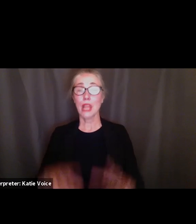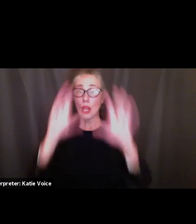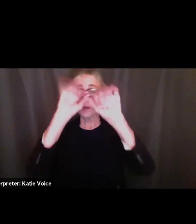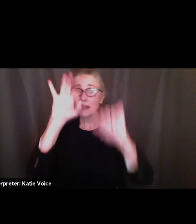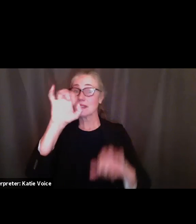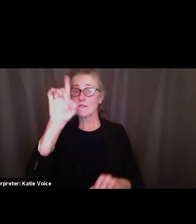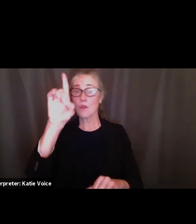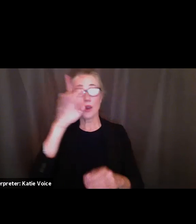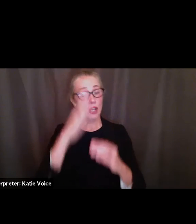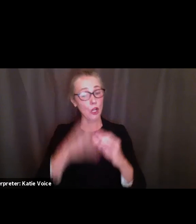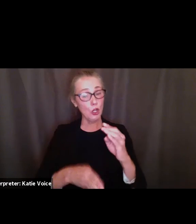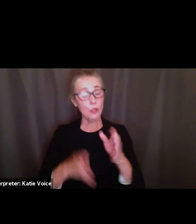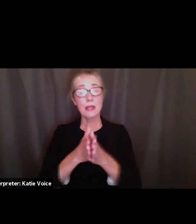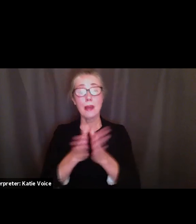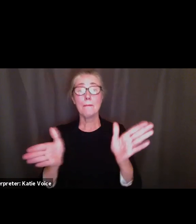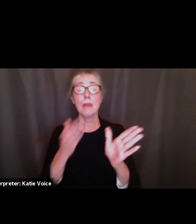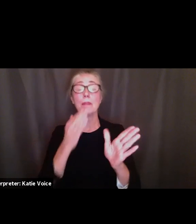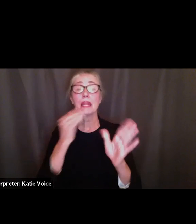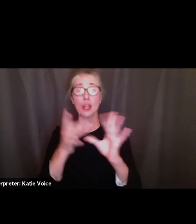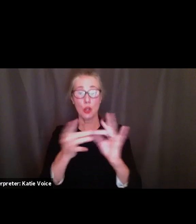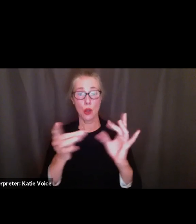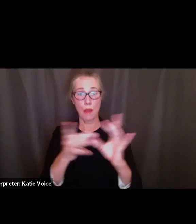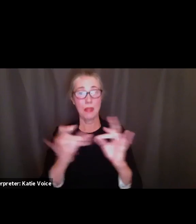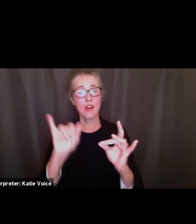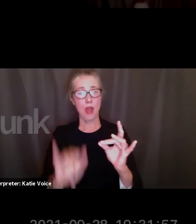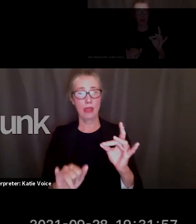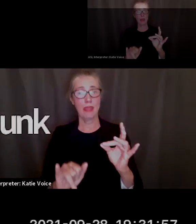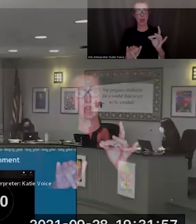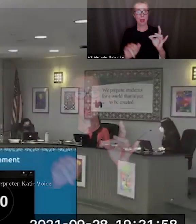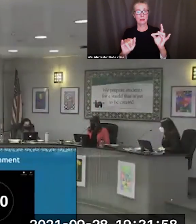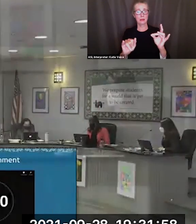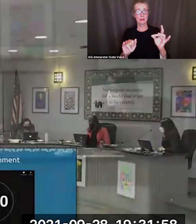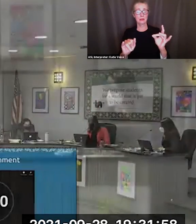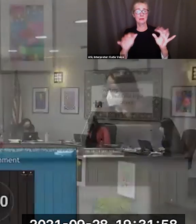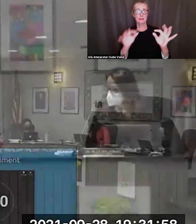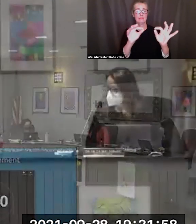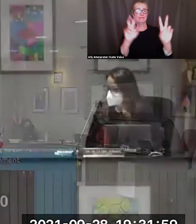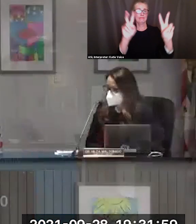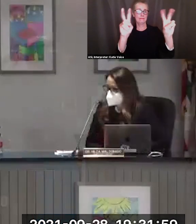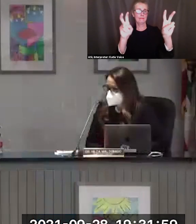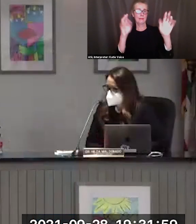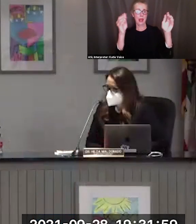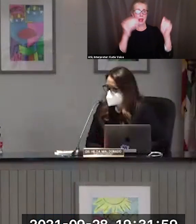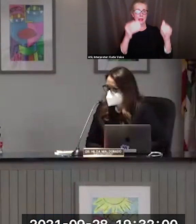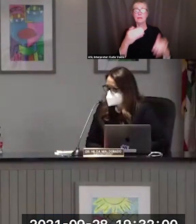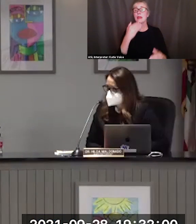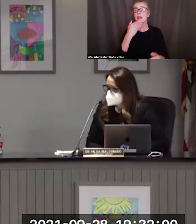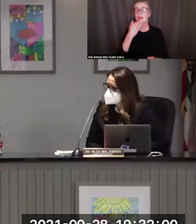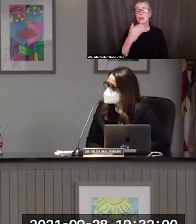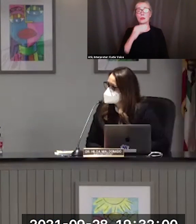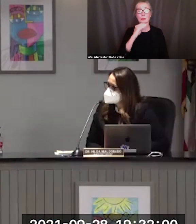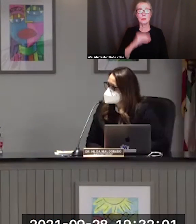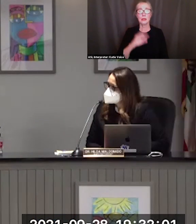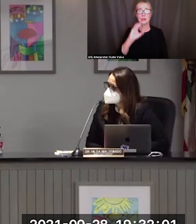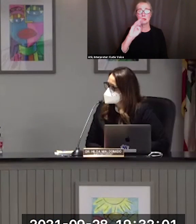Presidenta Ford, esto concluye comentarios públicos en este asunto. Gracias, señora Morales, y gracias, oradores.